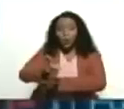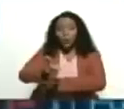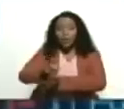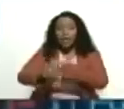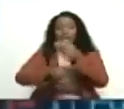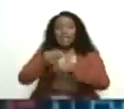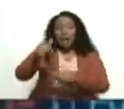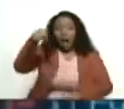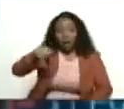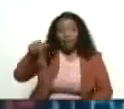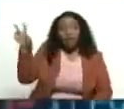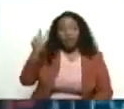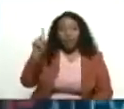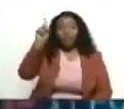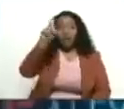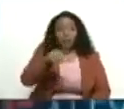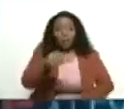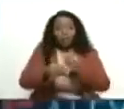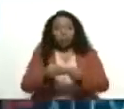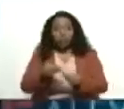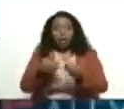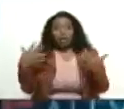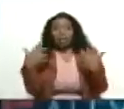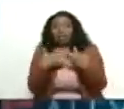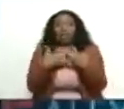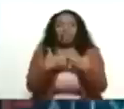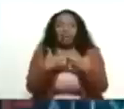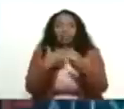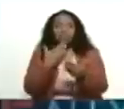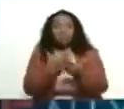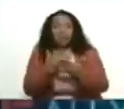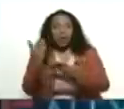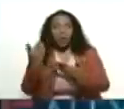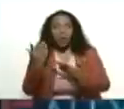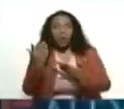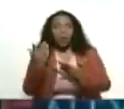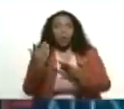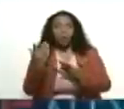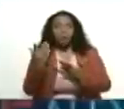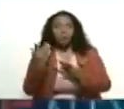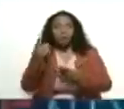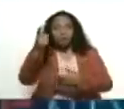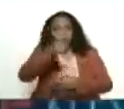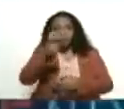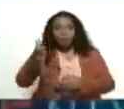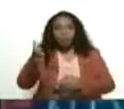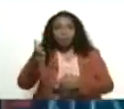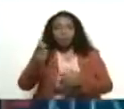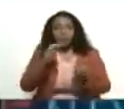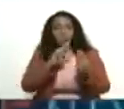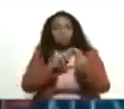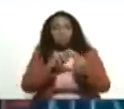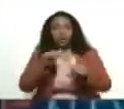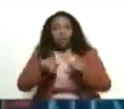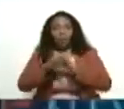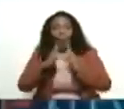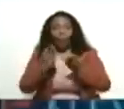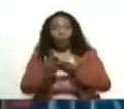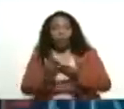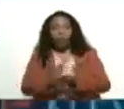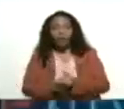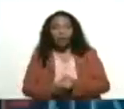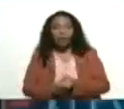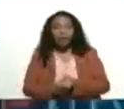procurara llegar a ese estado de colapso que les permitiera a ellos, en un escenario muy conocido en el planeta, lamentablemente,